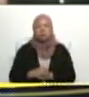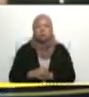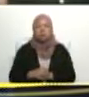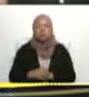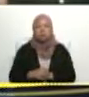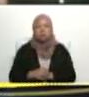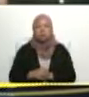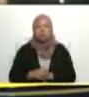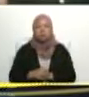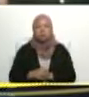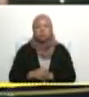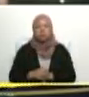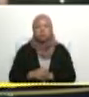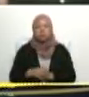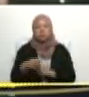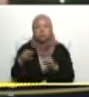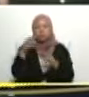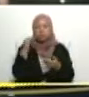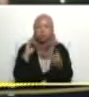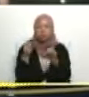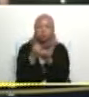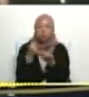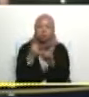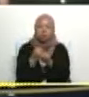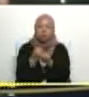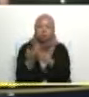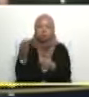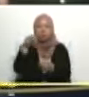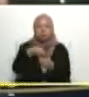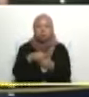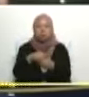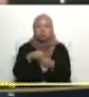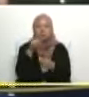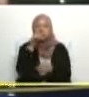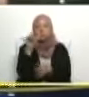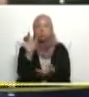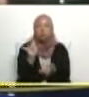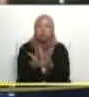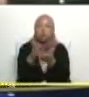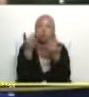Se va a conseguir con un muro monolítico allí, indestructible,